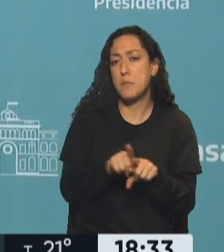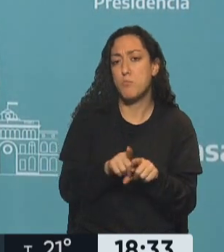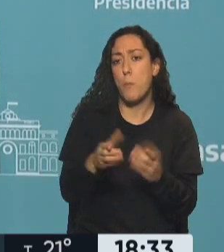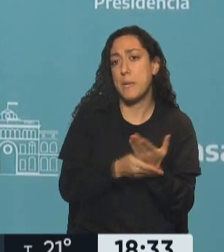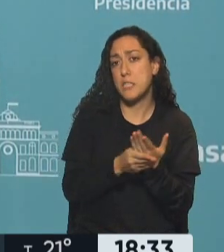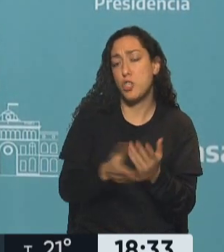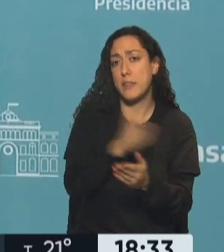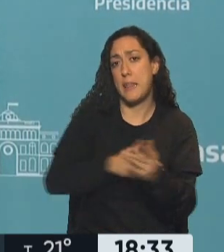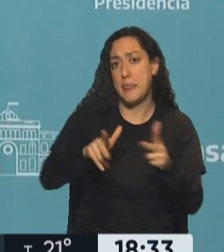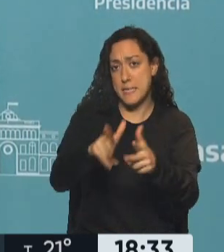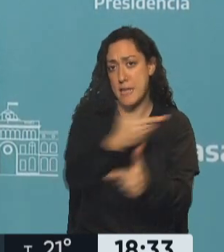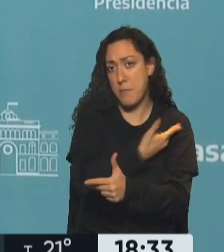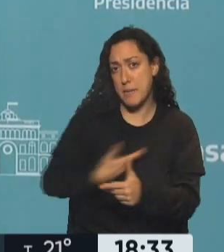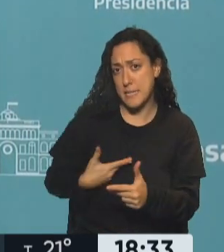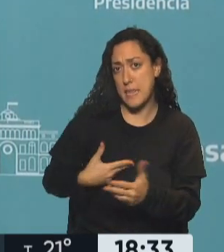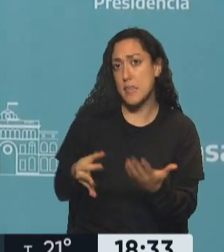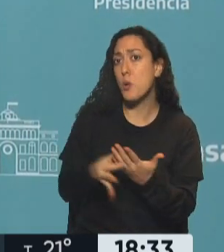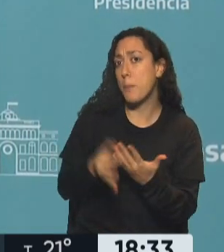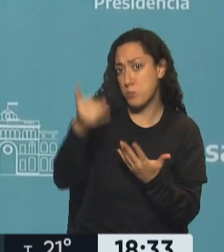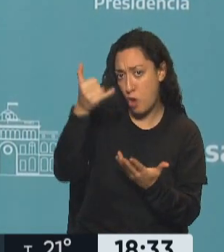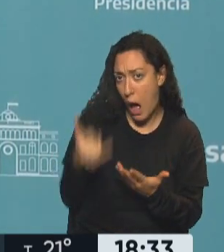por el presidente de la Nación